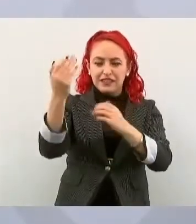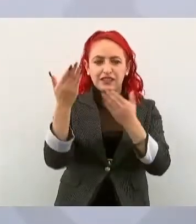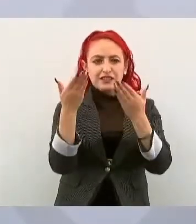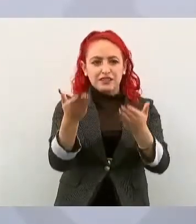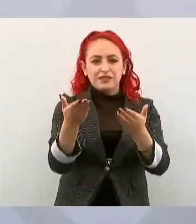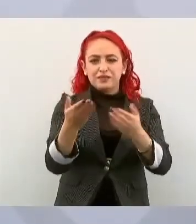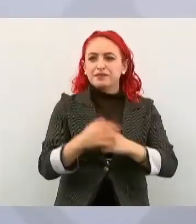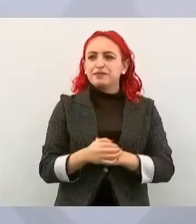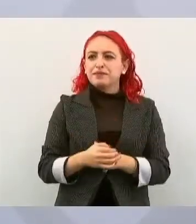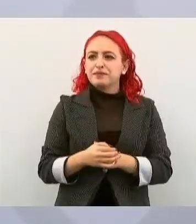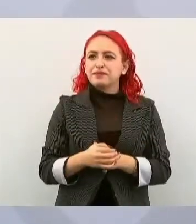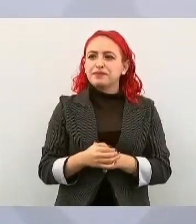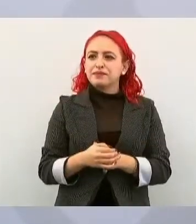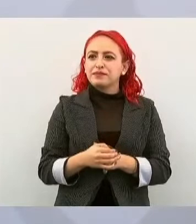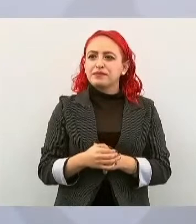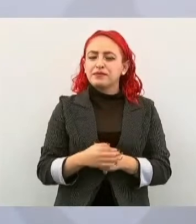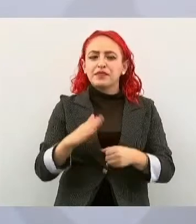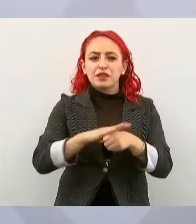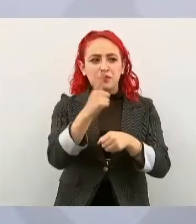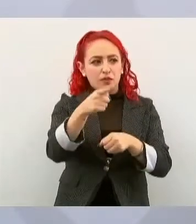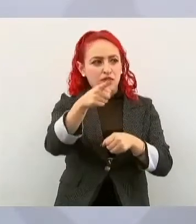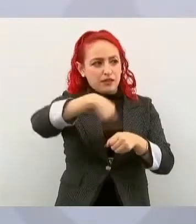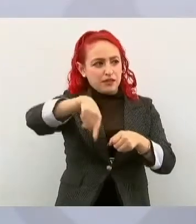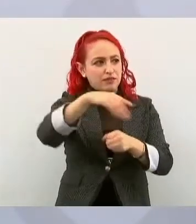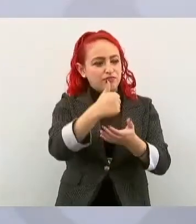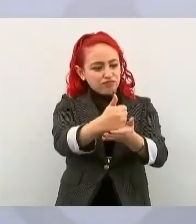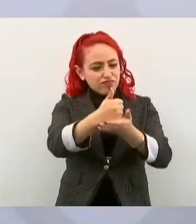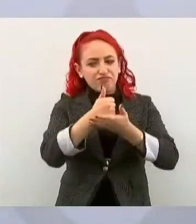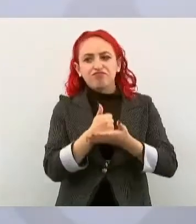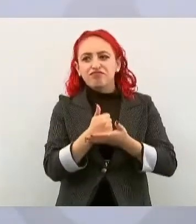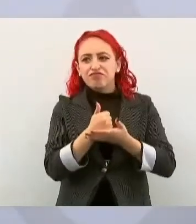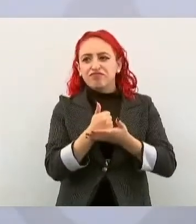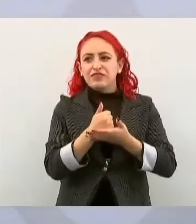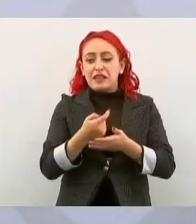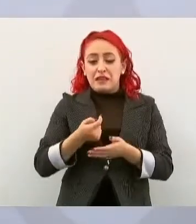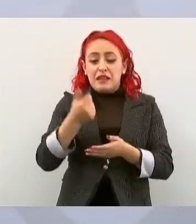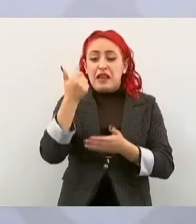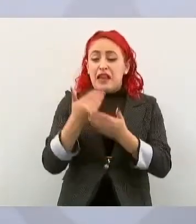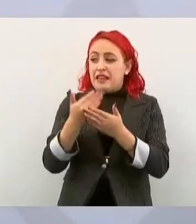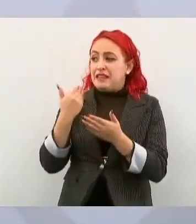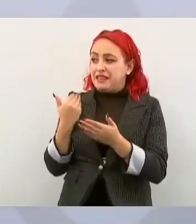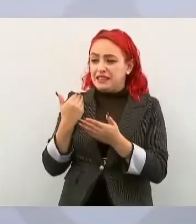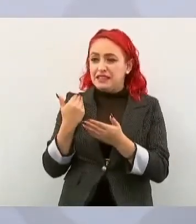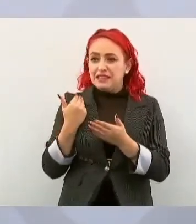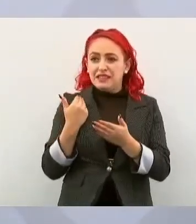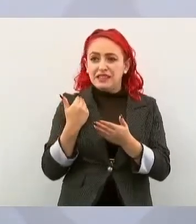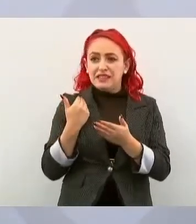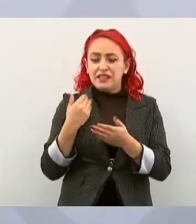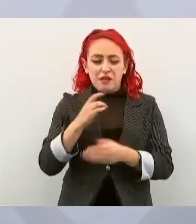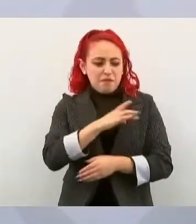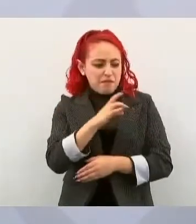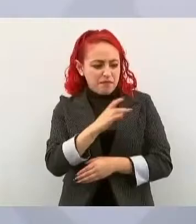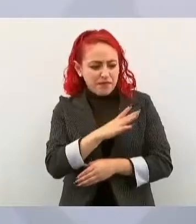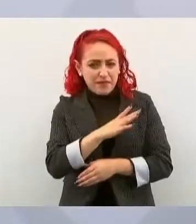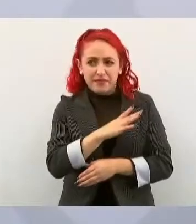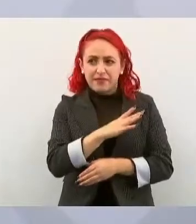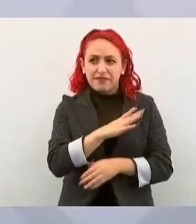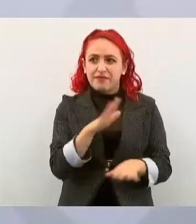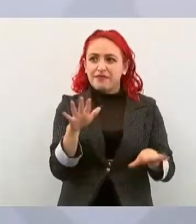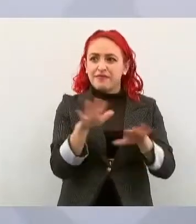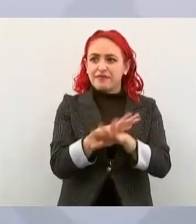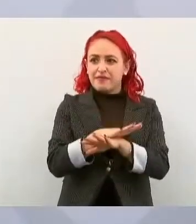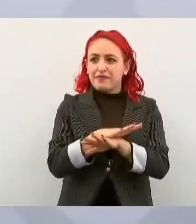porque nos han ayudado. Al principio había temor,